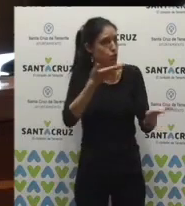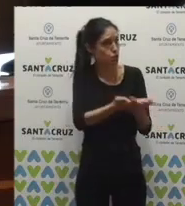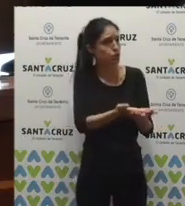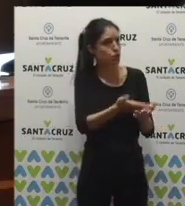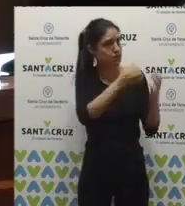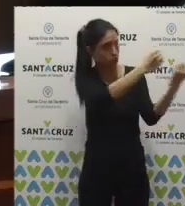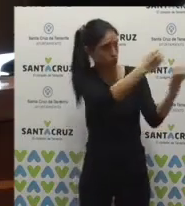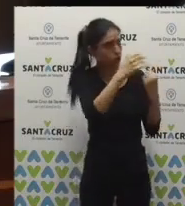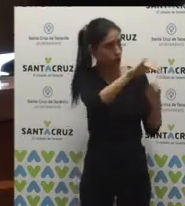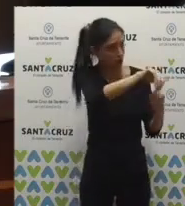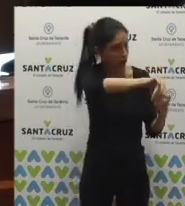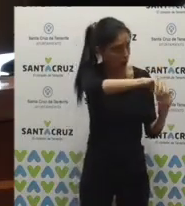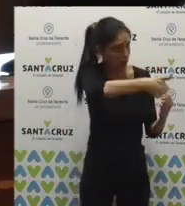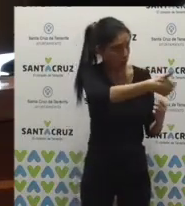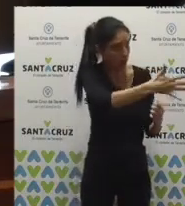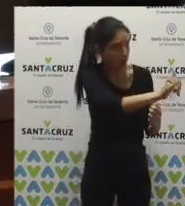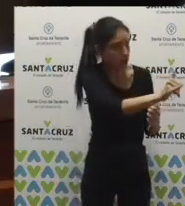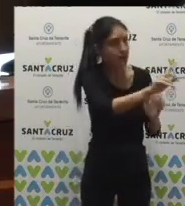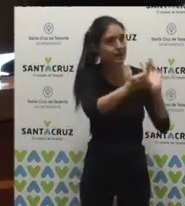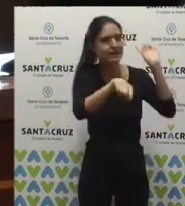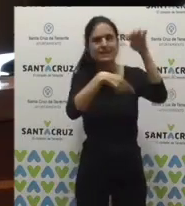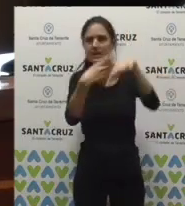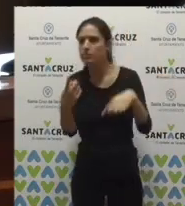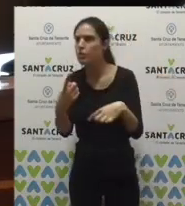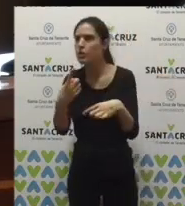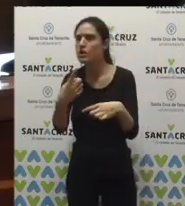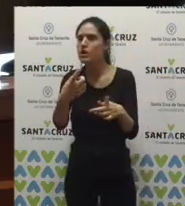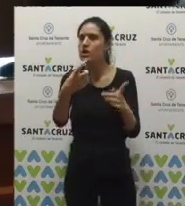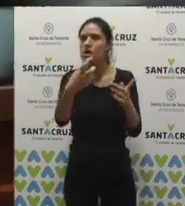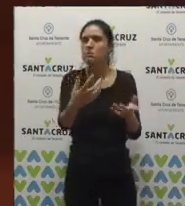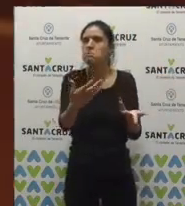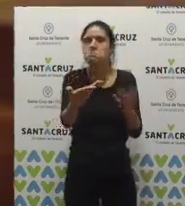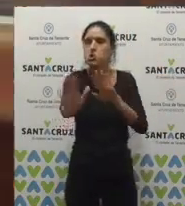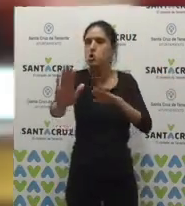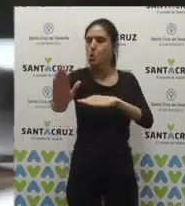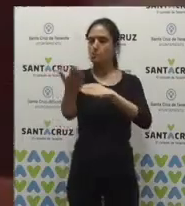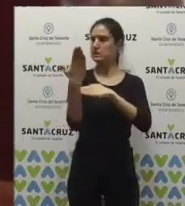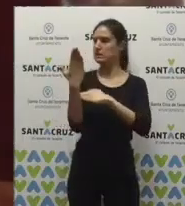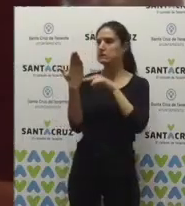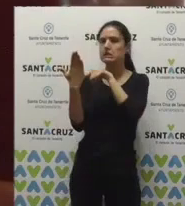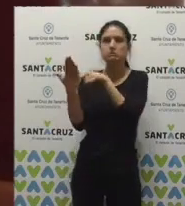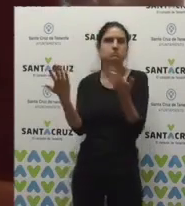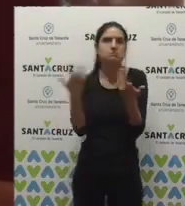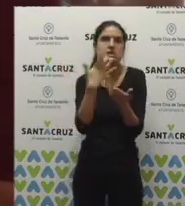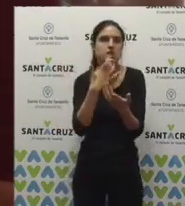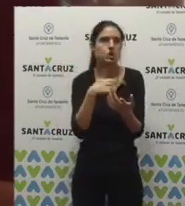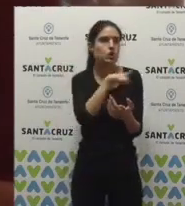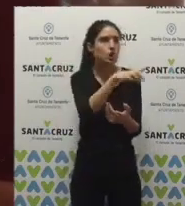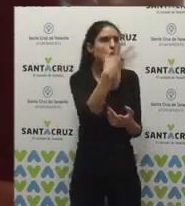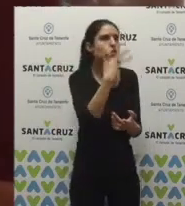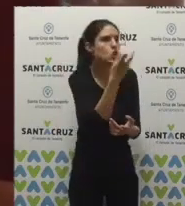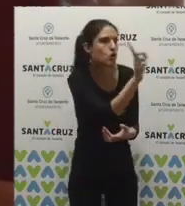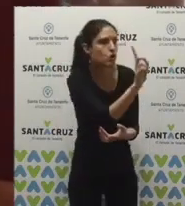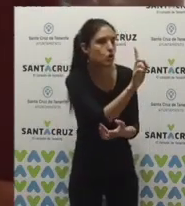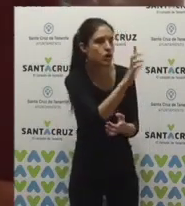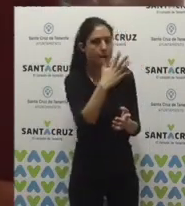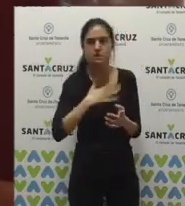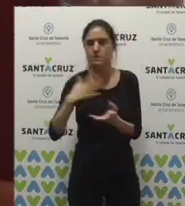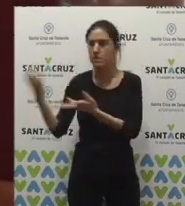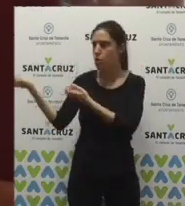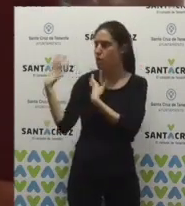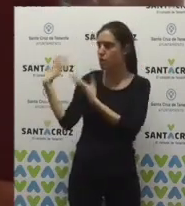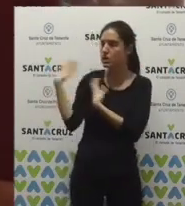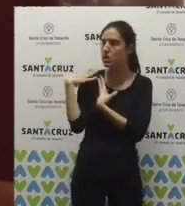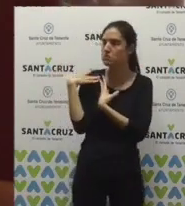y nos coloque en un escenario miren que de verdad si no le conociera y me lo estuvieran contando pensaría que